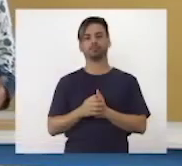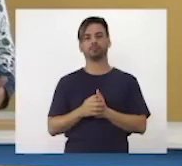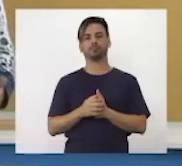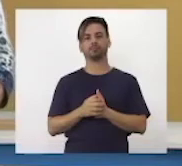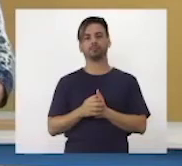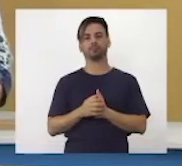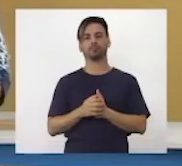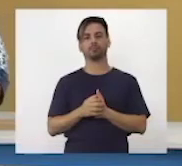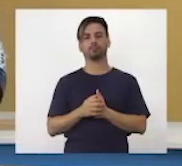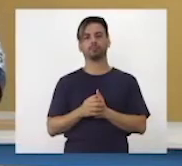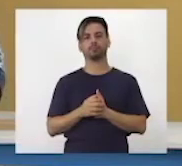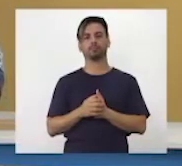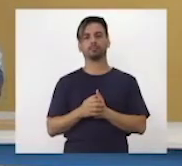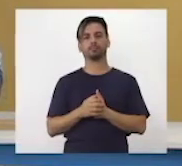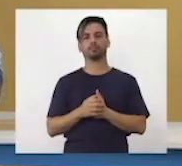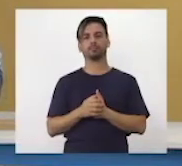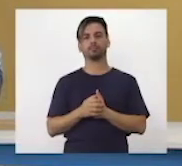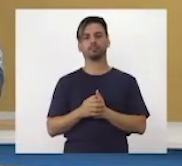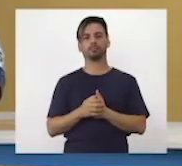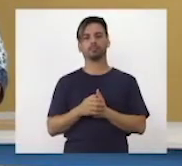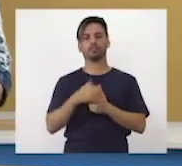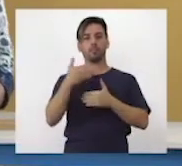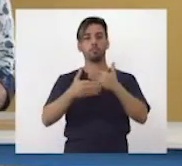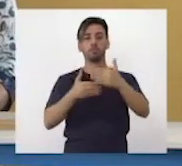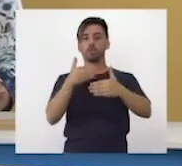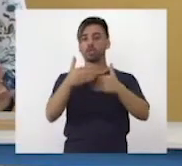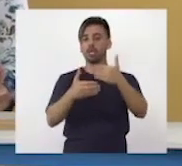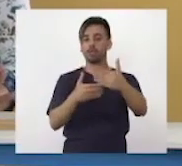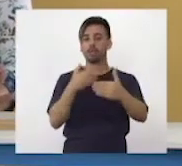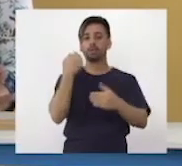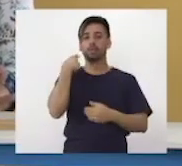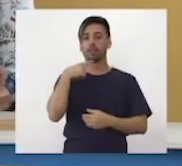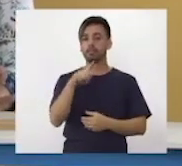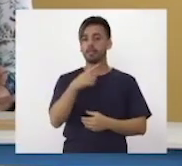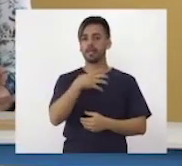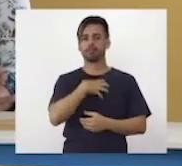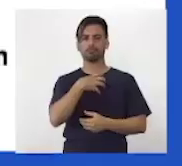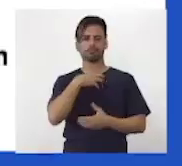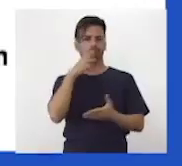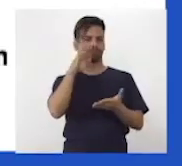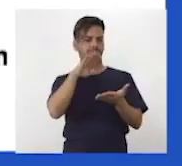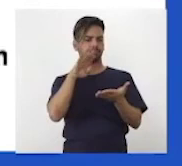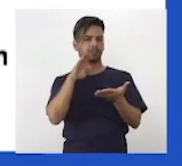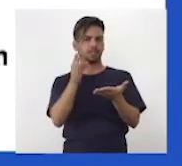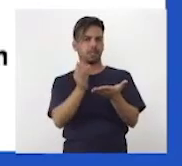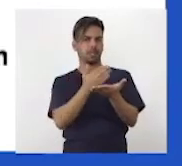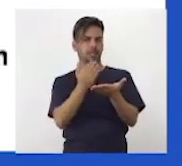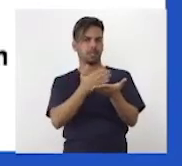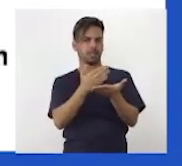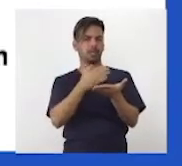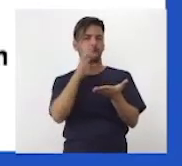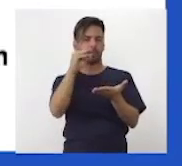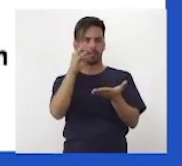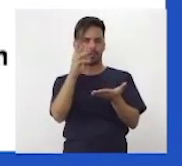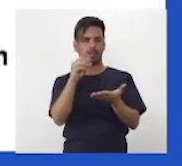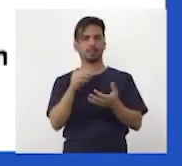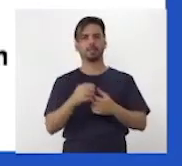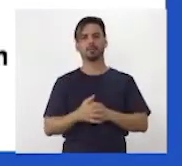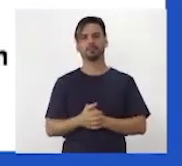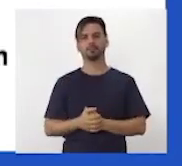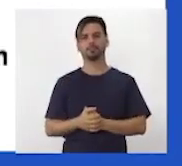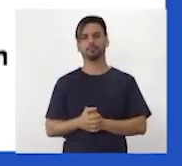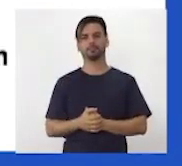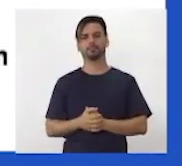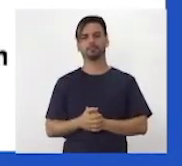El procedimiento también lo tienes en tu libro de texto. Vamos entonces